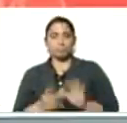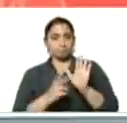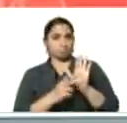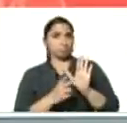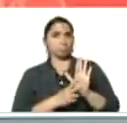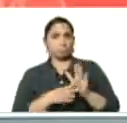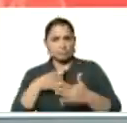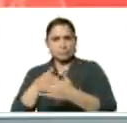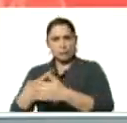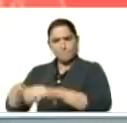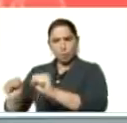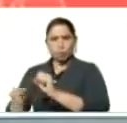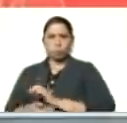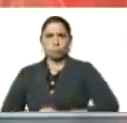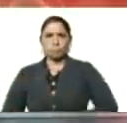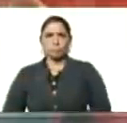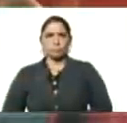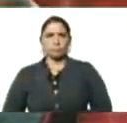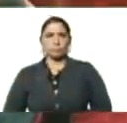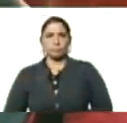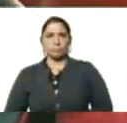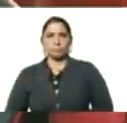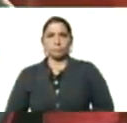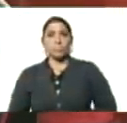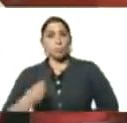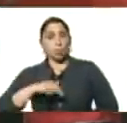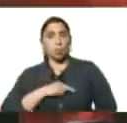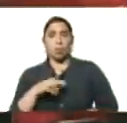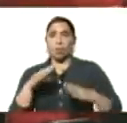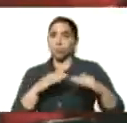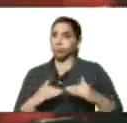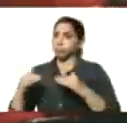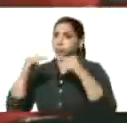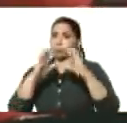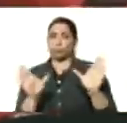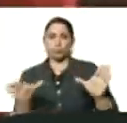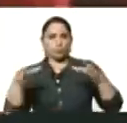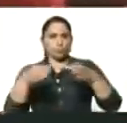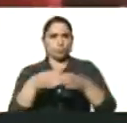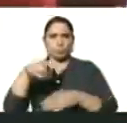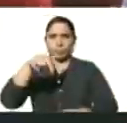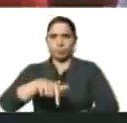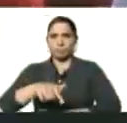verdaderamente antiimperialistas. Estamos todos, pues, reunidos.